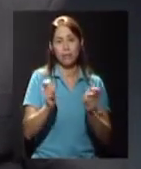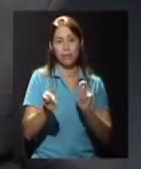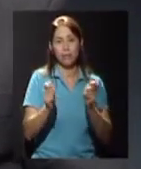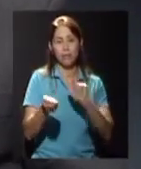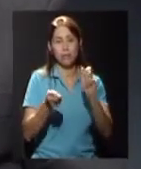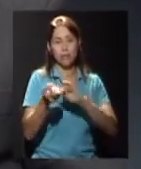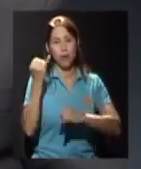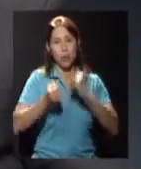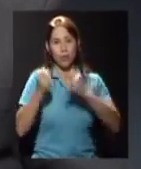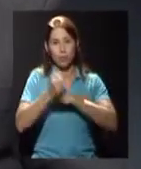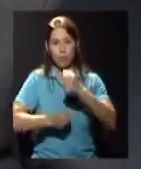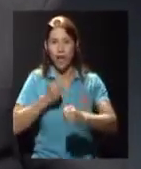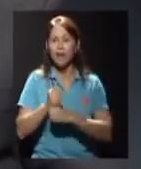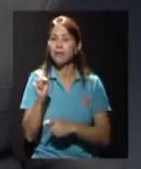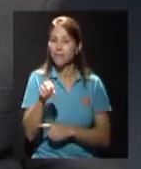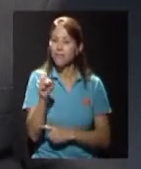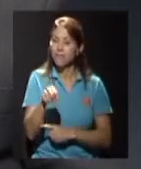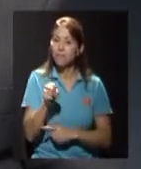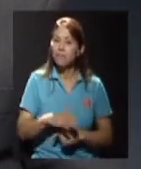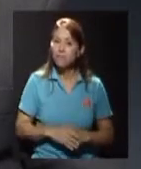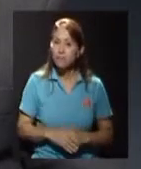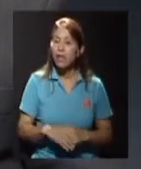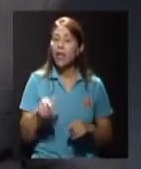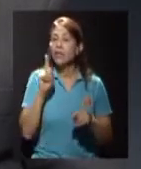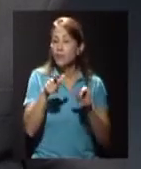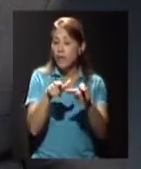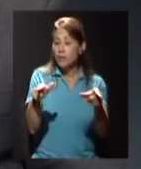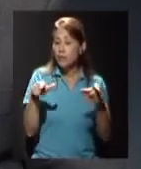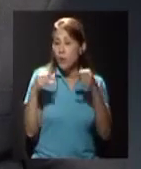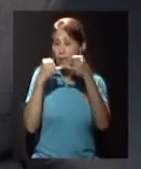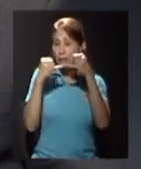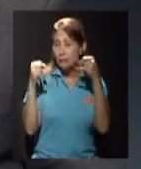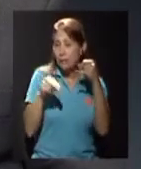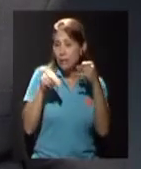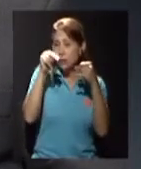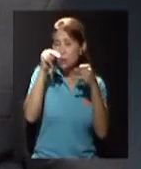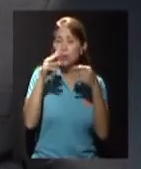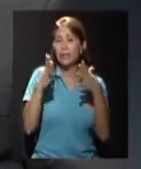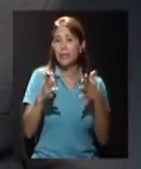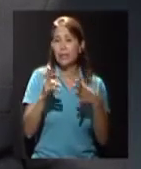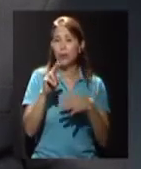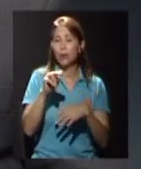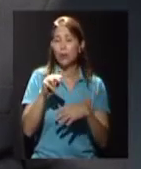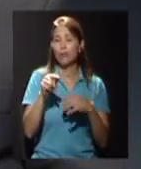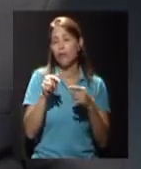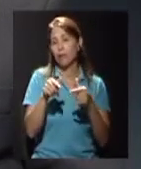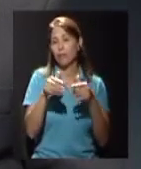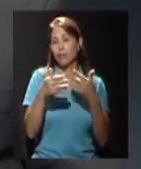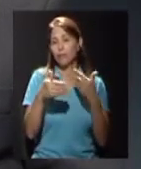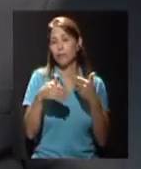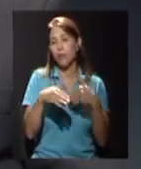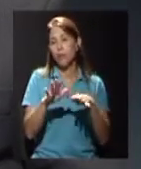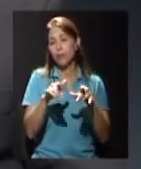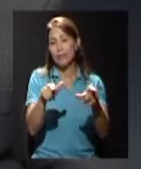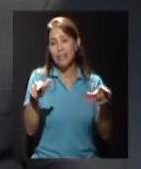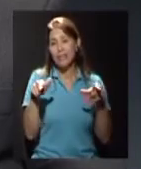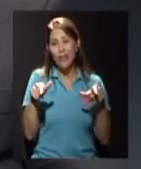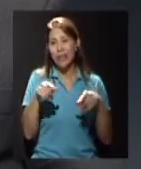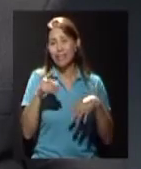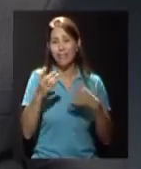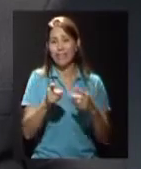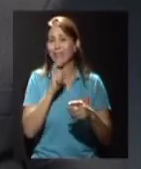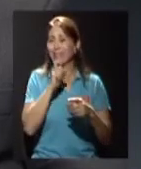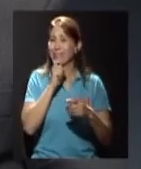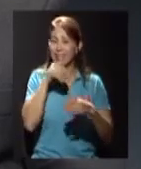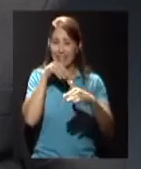efectivamente fue una zona que durante muchos años se mantenía inaccesible y bueno afortunadamente